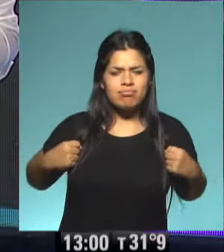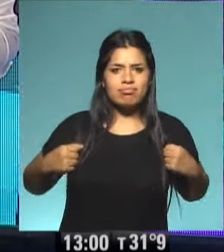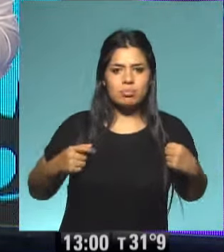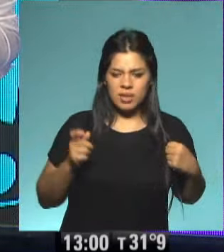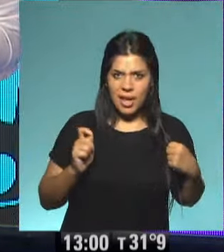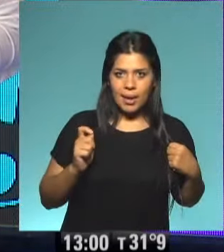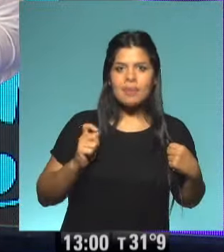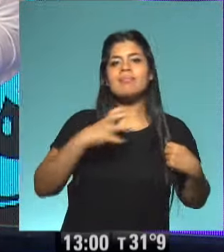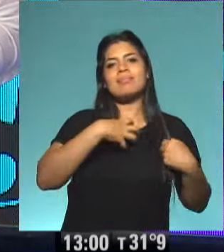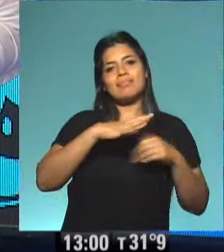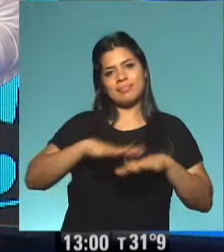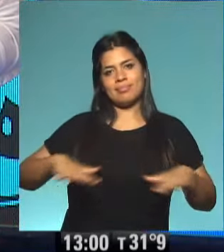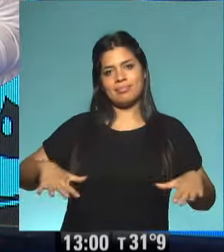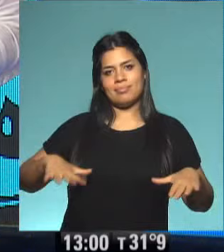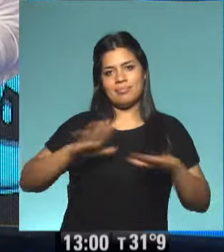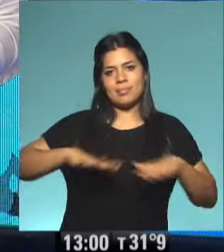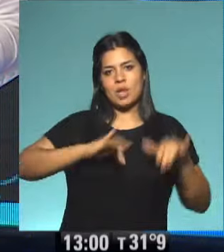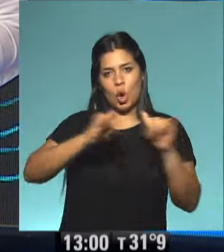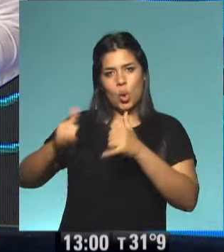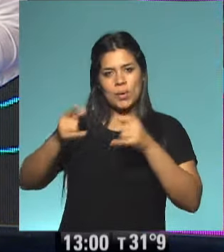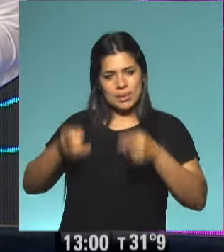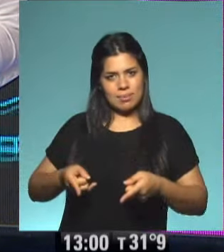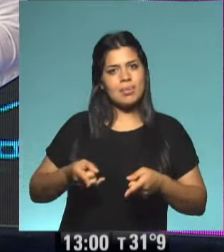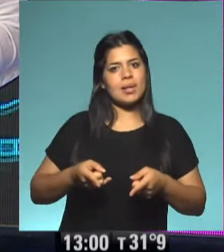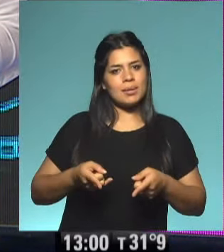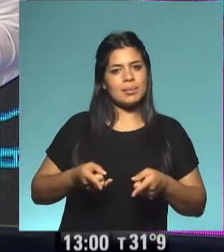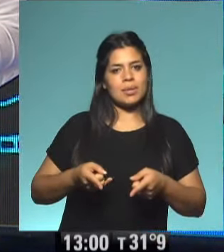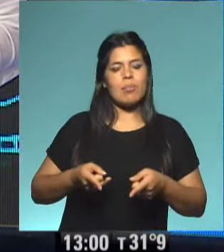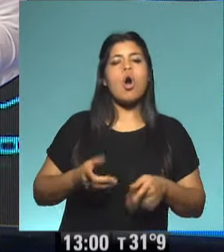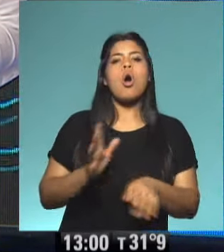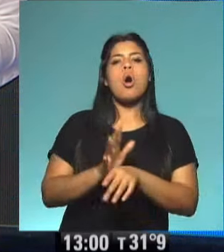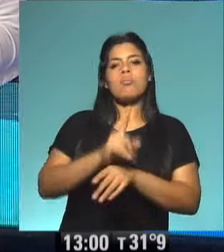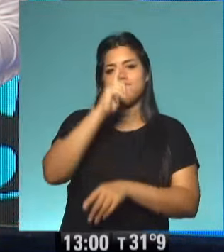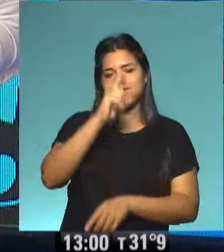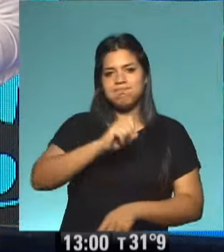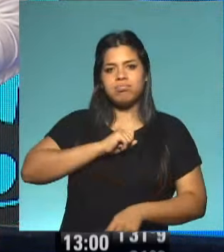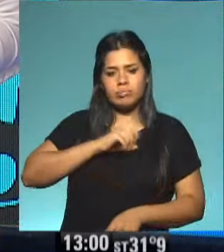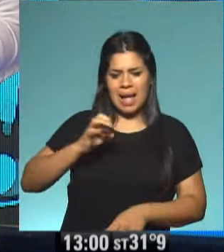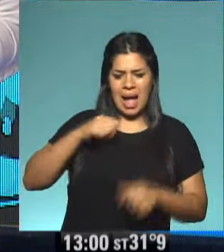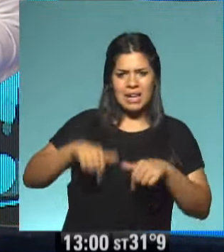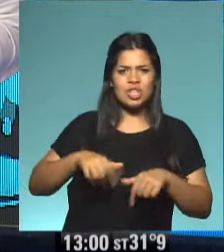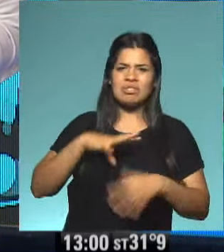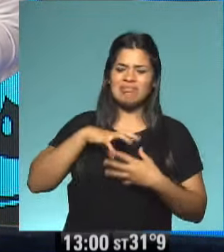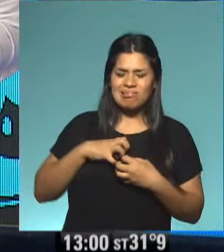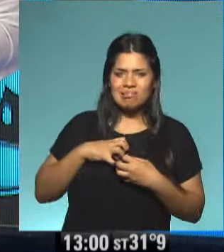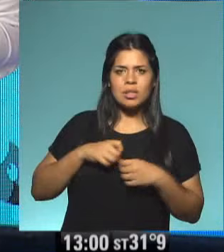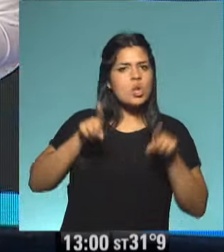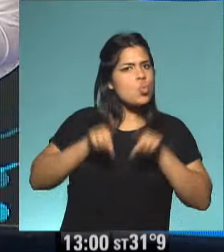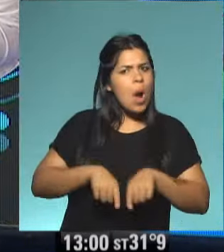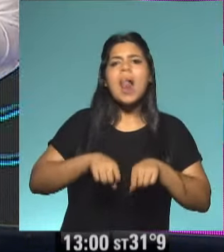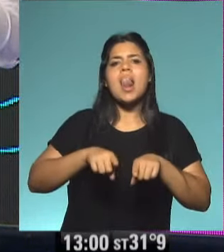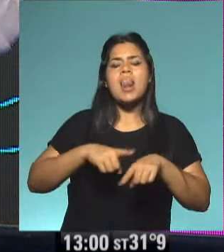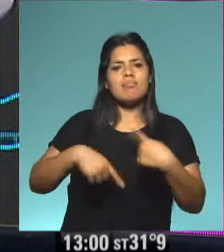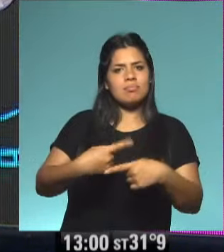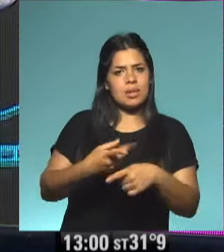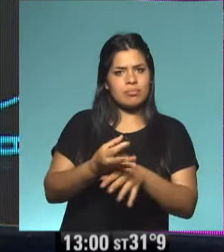más pequeños, nuestras niños, niñas y adolescentes que asumieron en un año de mucha angustia el desafío de seguir aprendiendo. Así